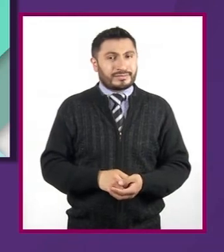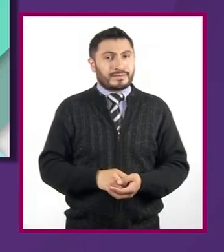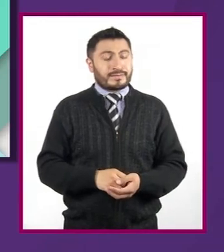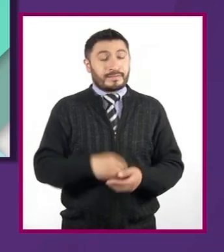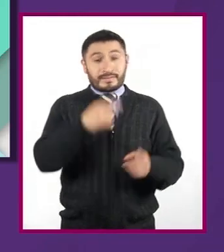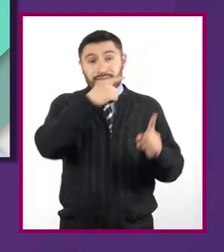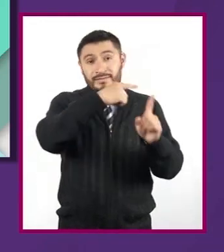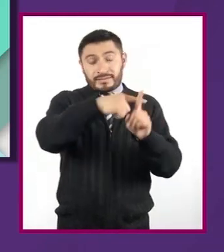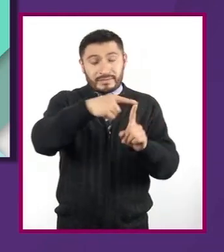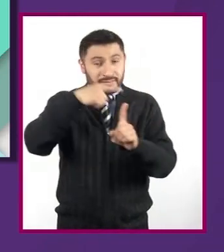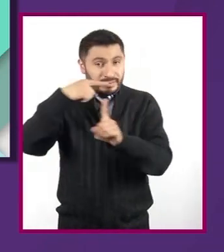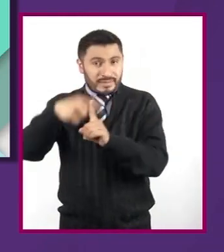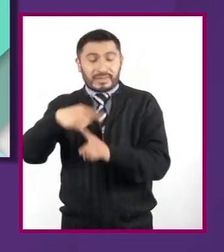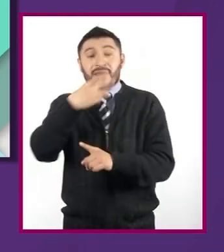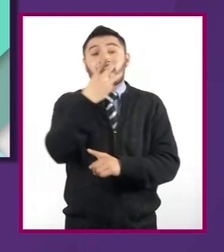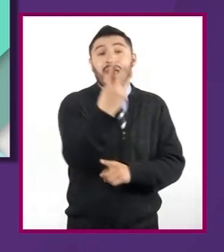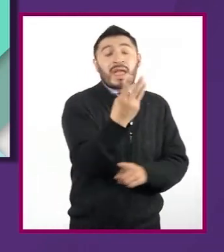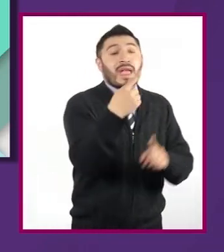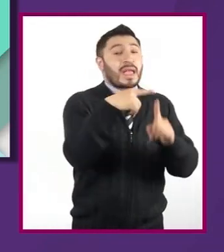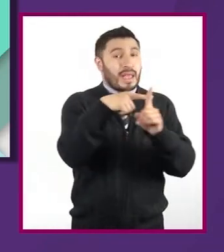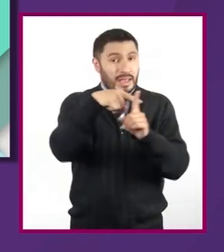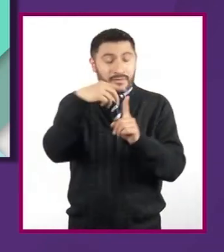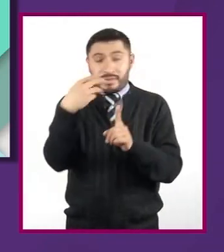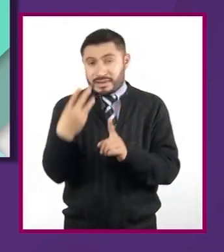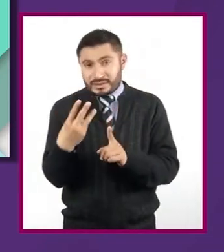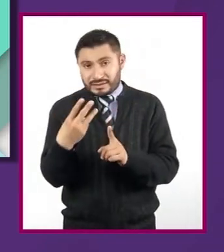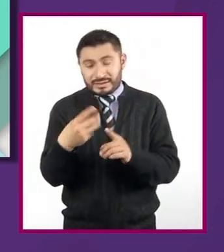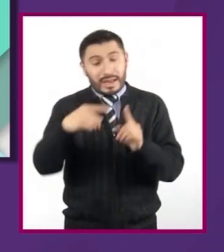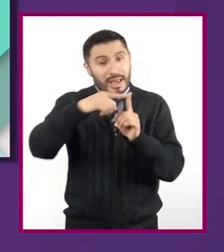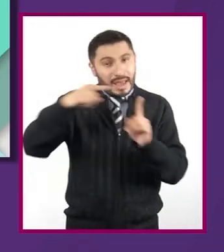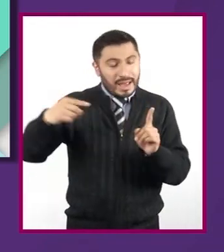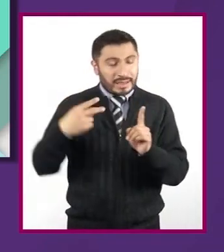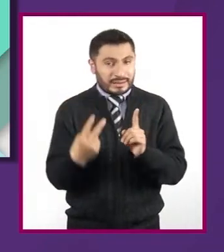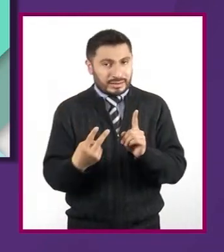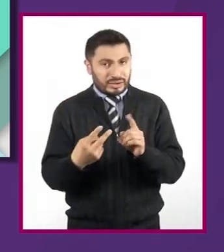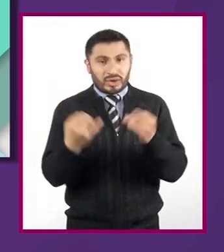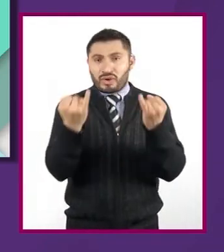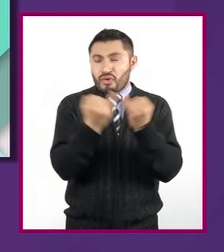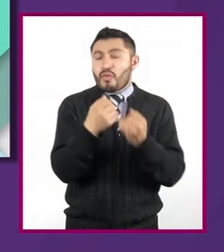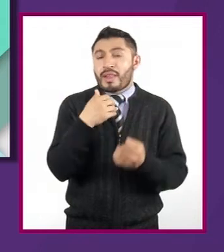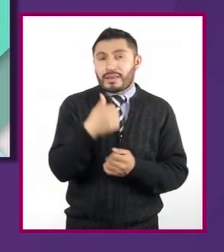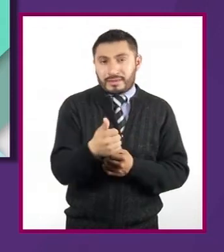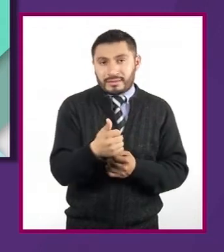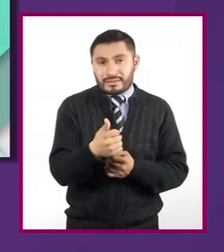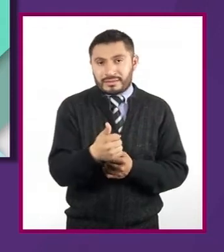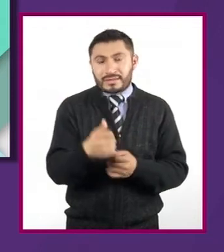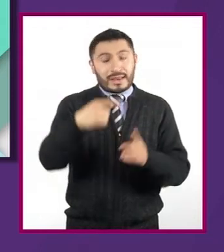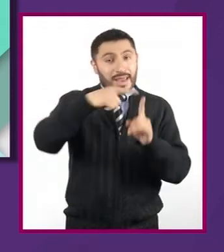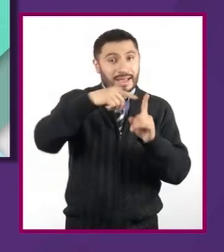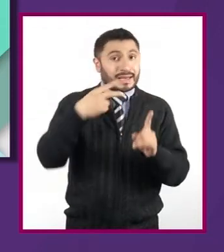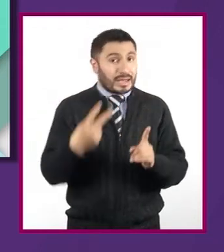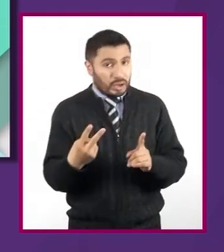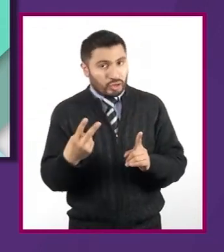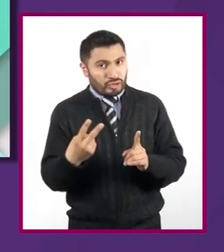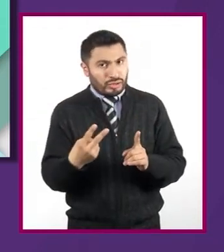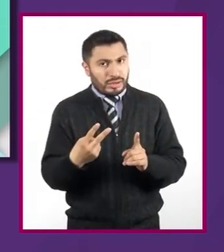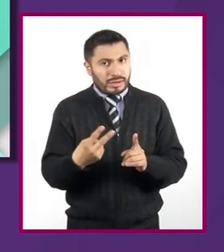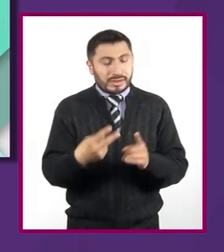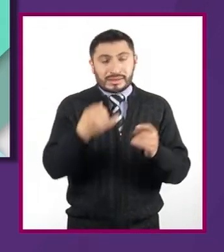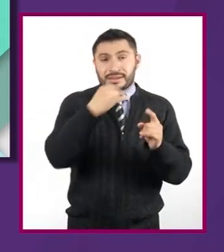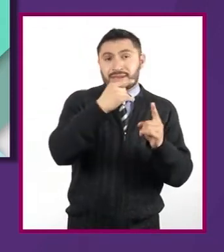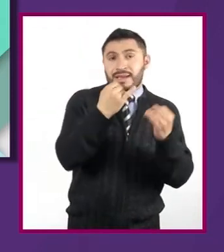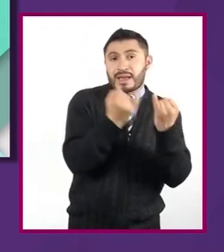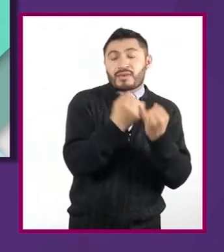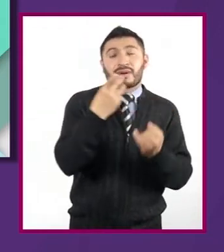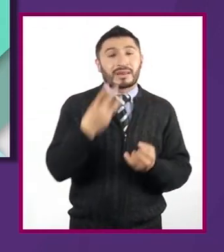suman 3 más 3 entre 2 igual a 6, entre 2 igual a